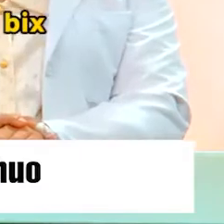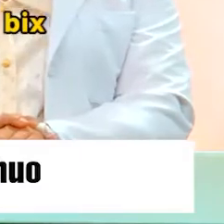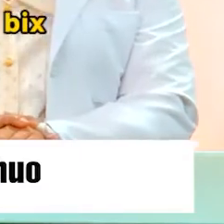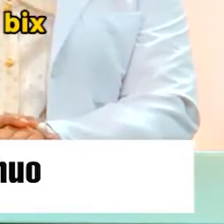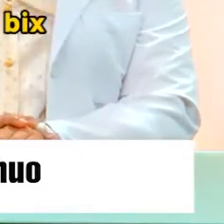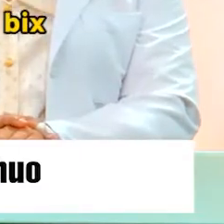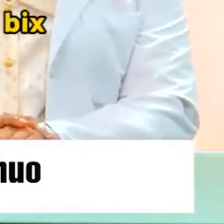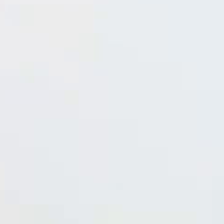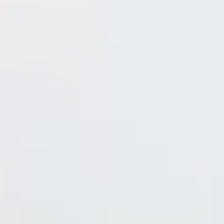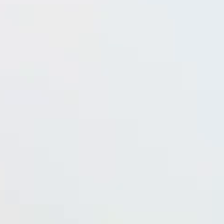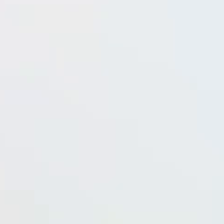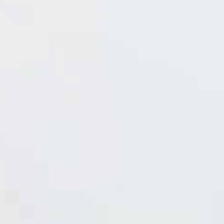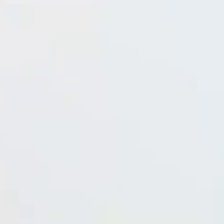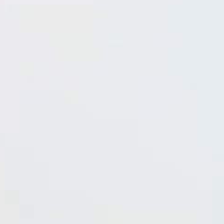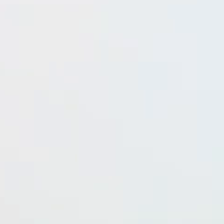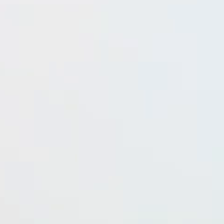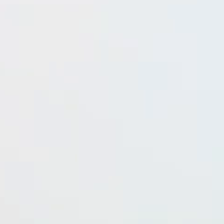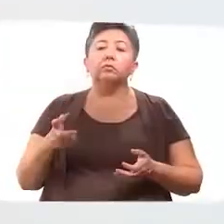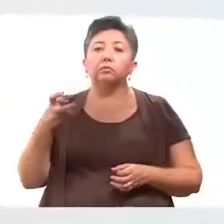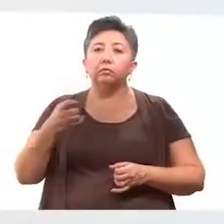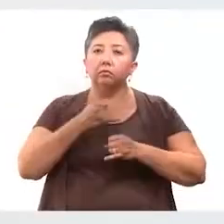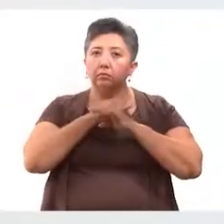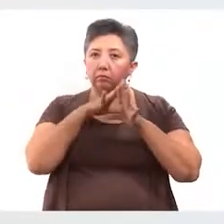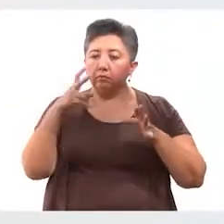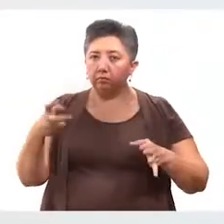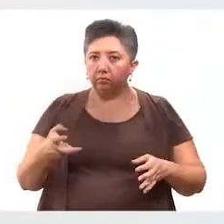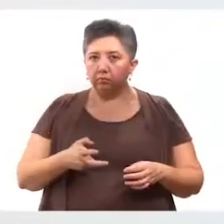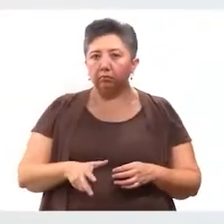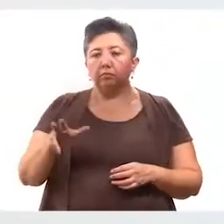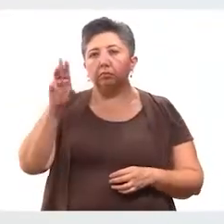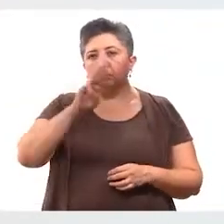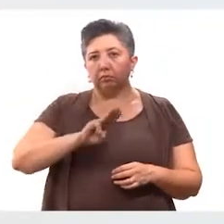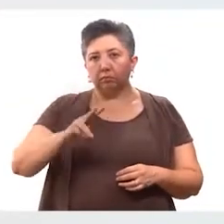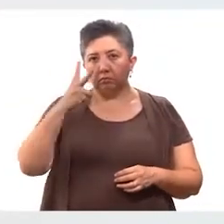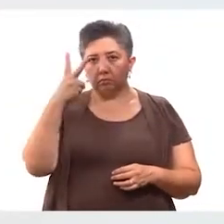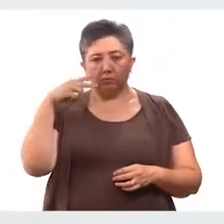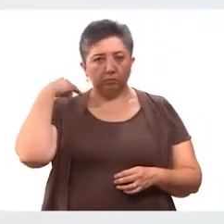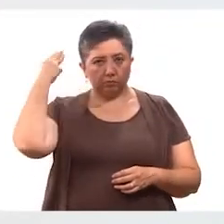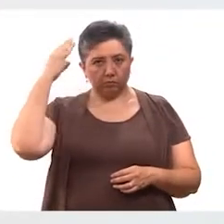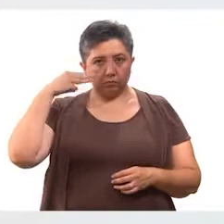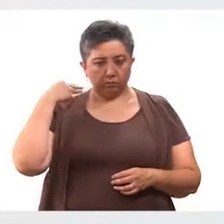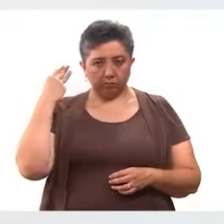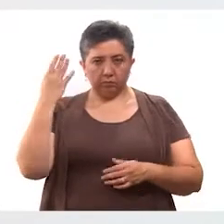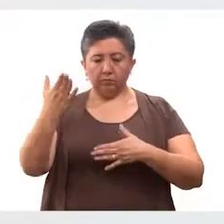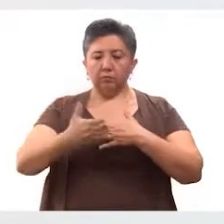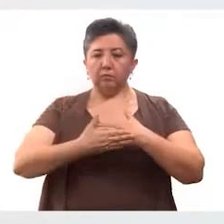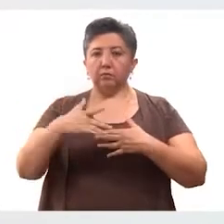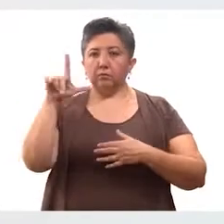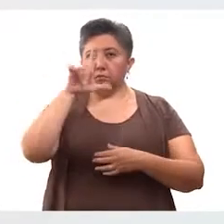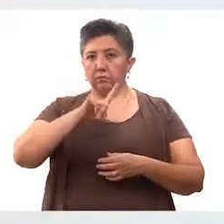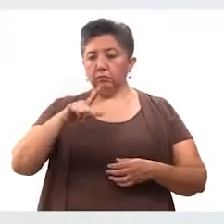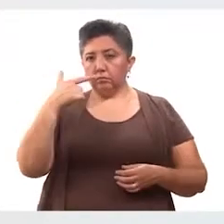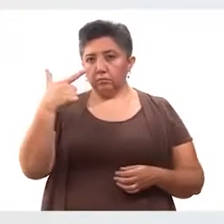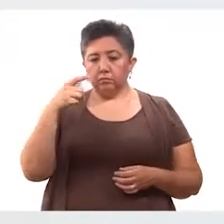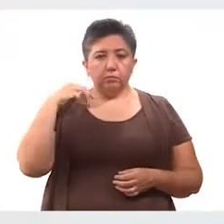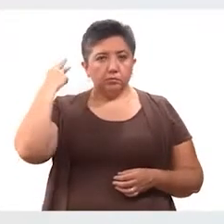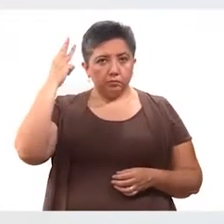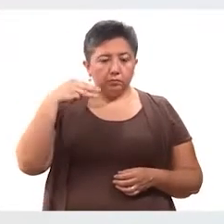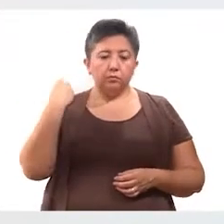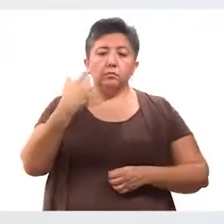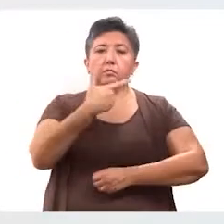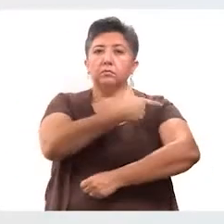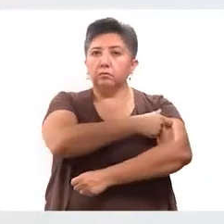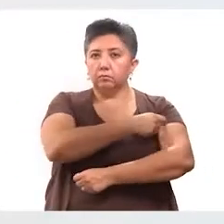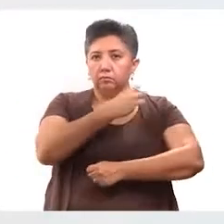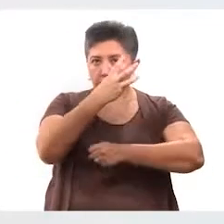Adelante, licenciada. Gracias, licenciado. Este es el parte médico de este miércoles 2 de marzo. El próximo lunes 7 de marzo se aplicará la